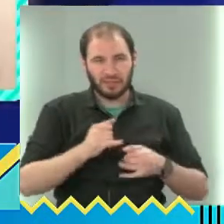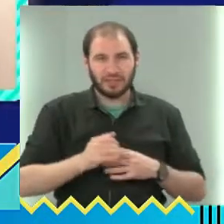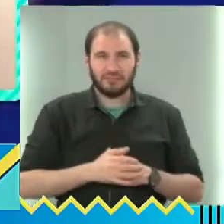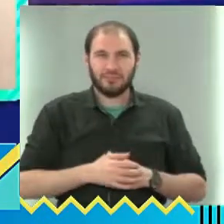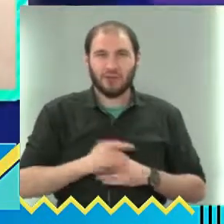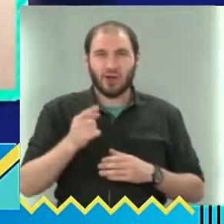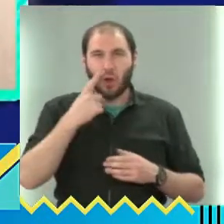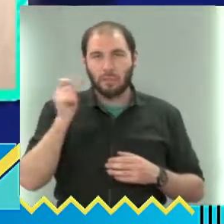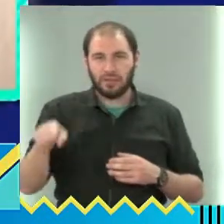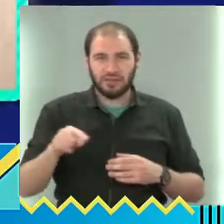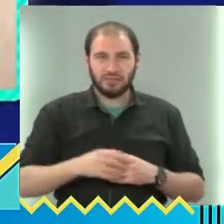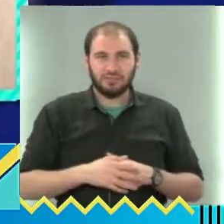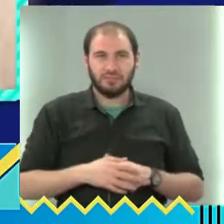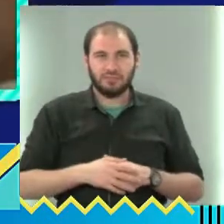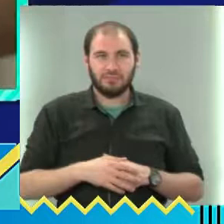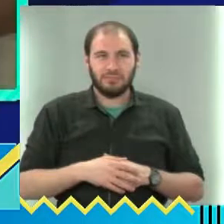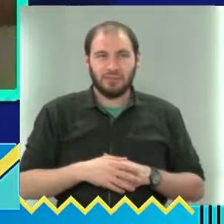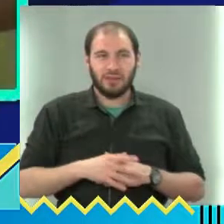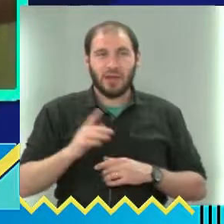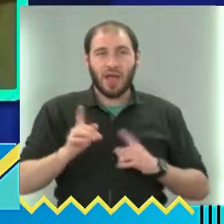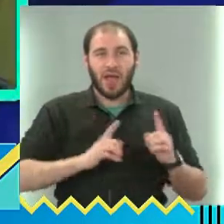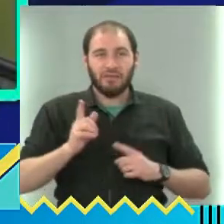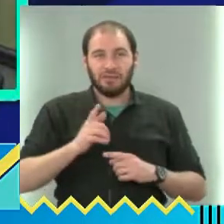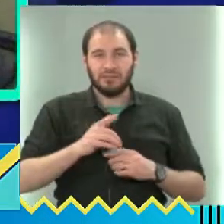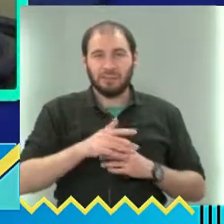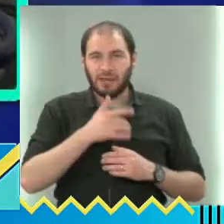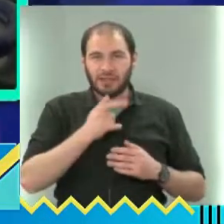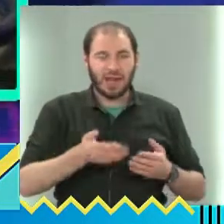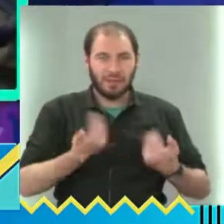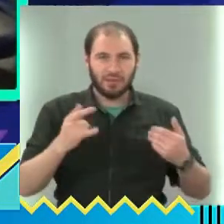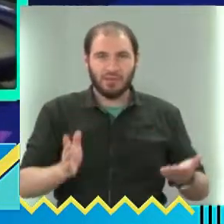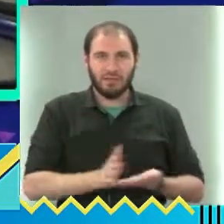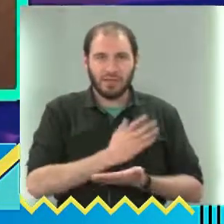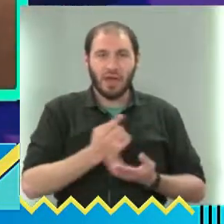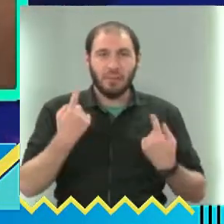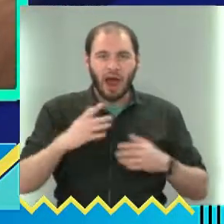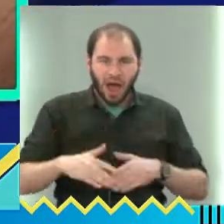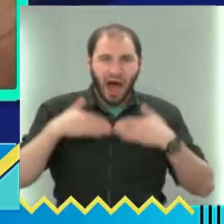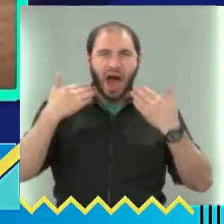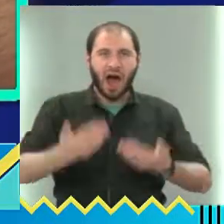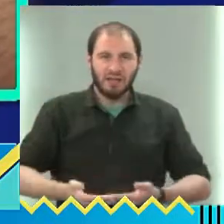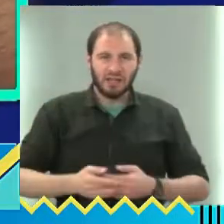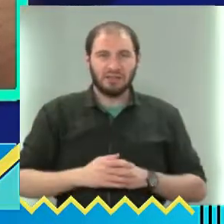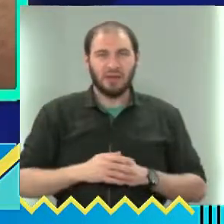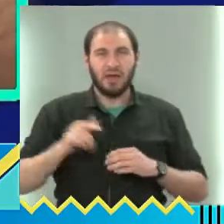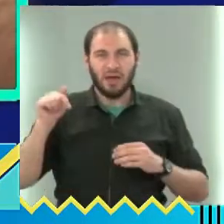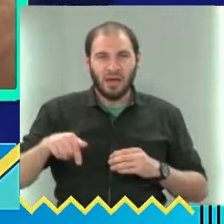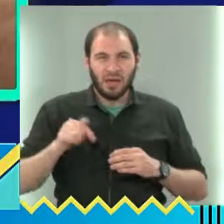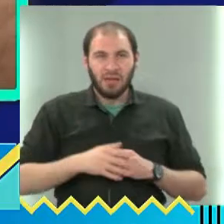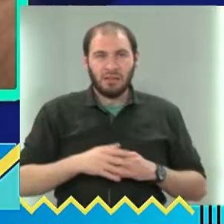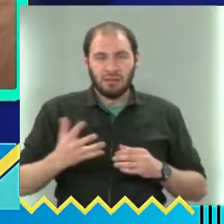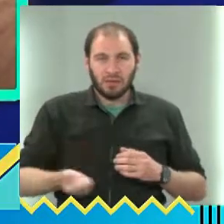de Luis Agote, que por ahí lo pasamos un poco rápido, pero los avances que vinieron a partir de